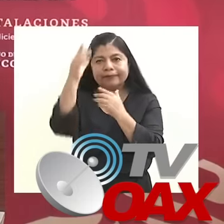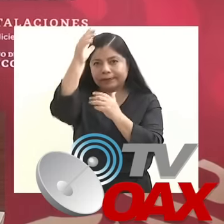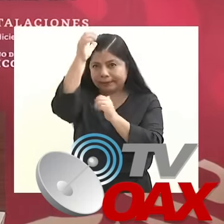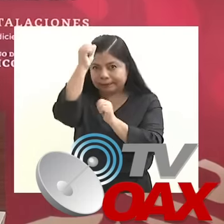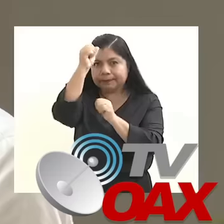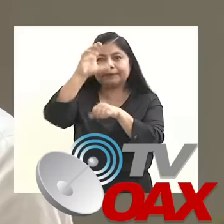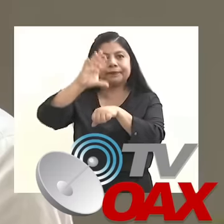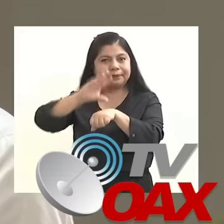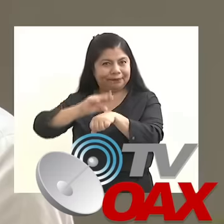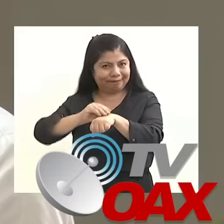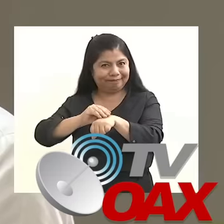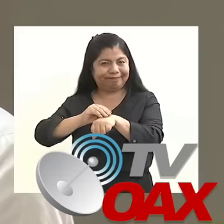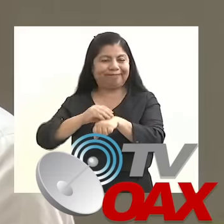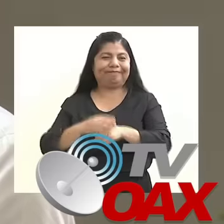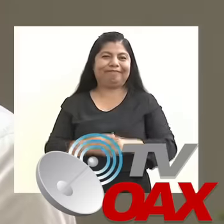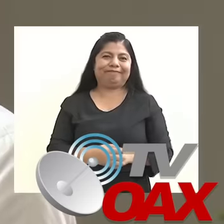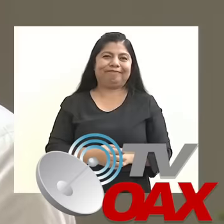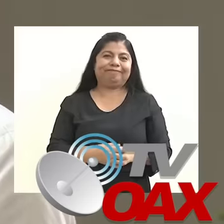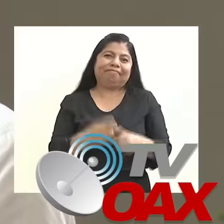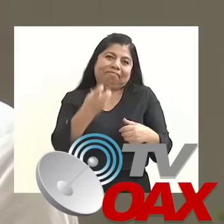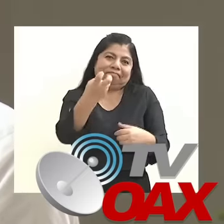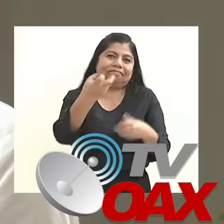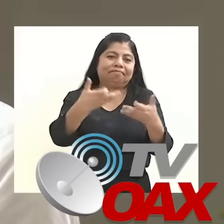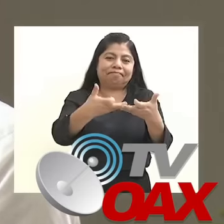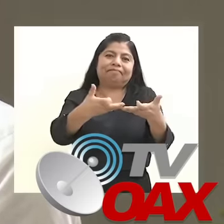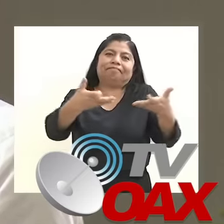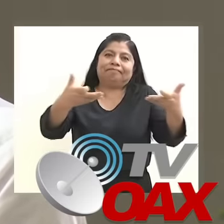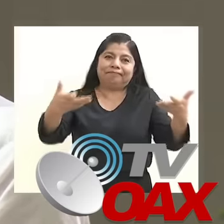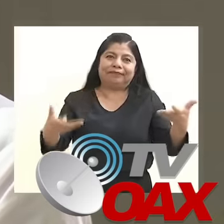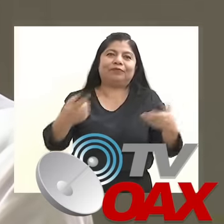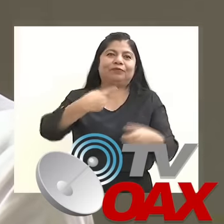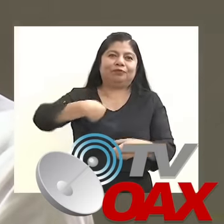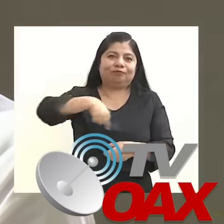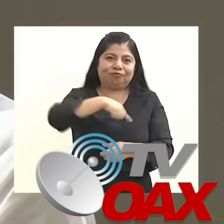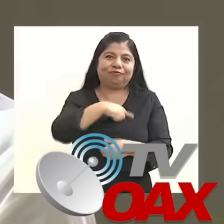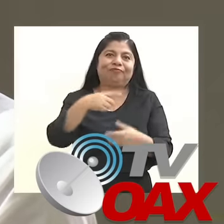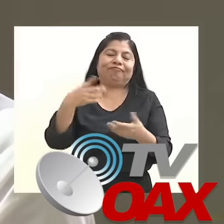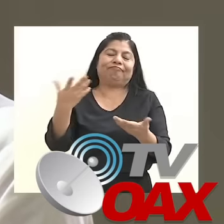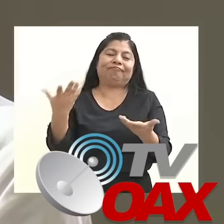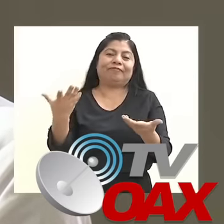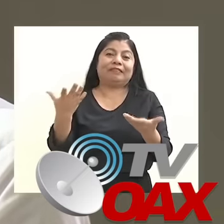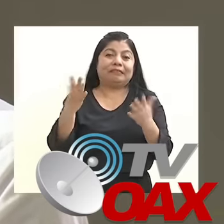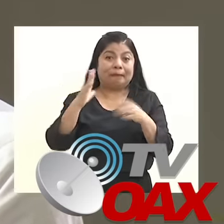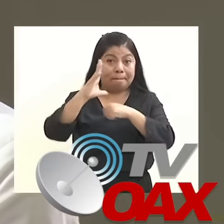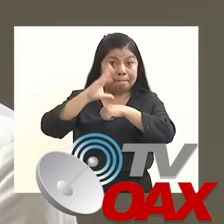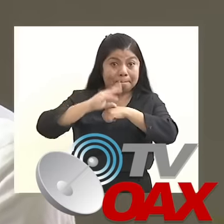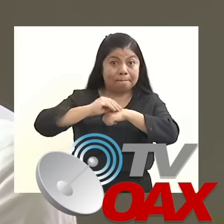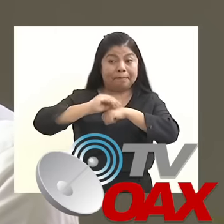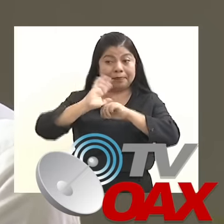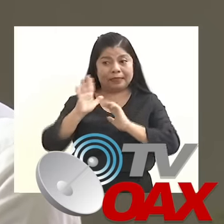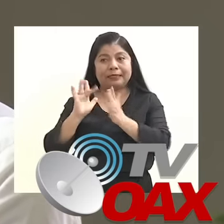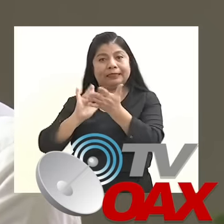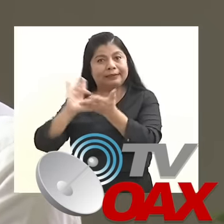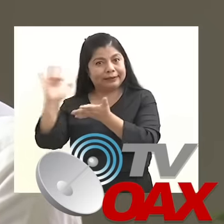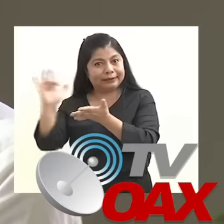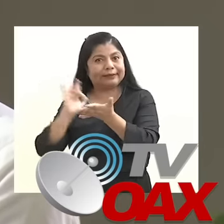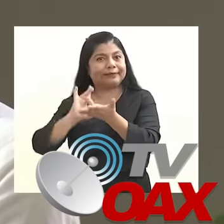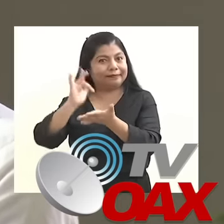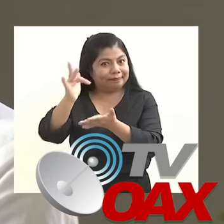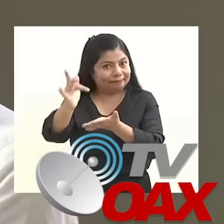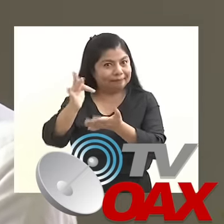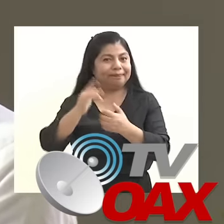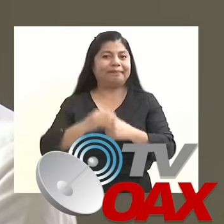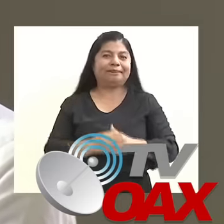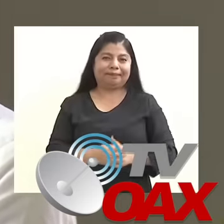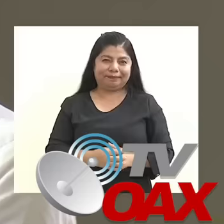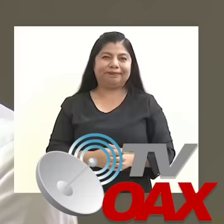ayudaron a adquirir este terreno, hablaron con los campesinos ejidatarios y se llegó a